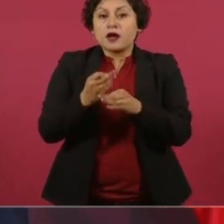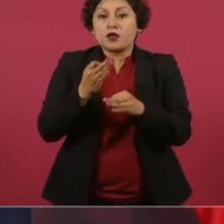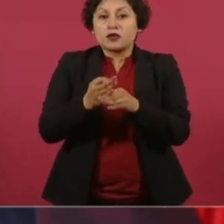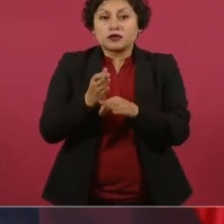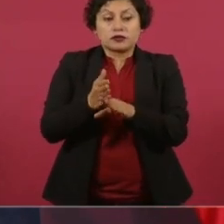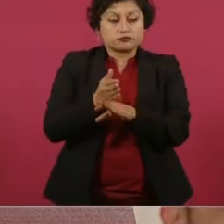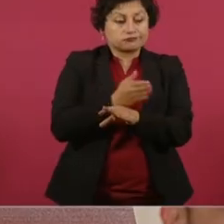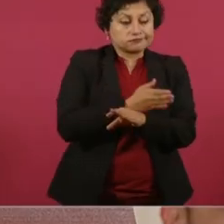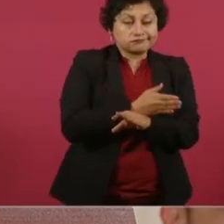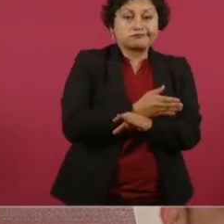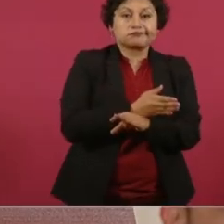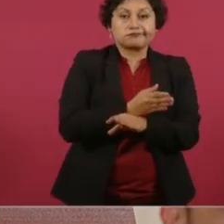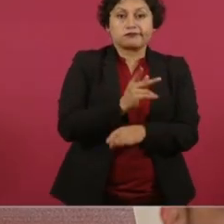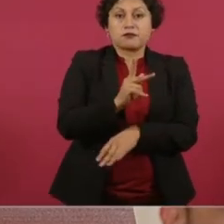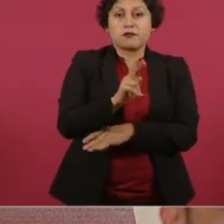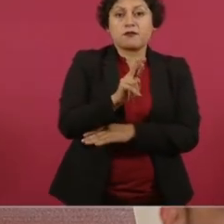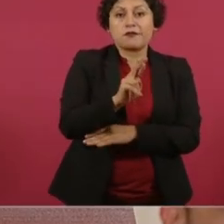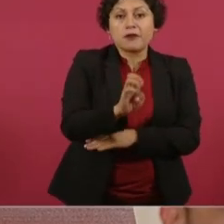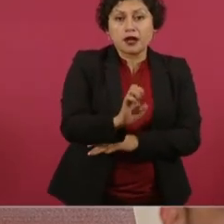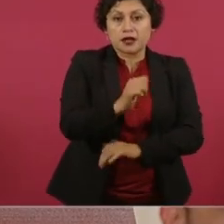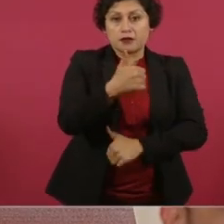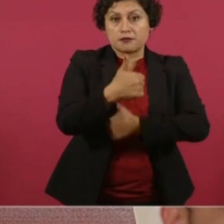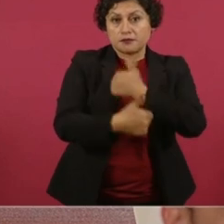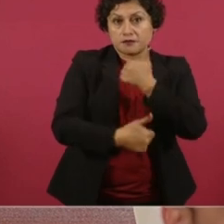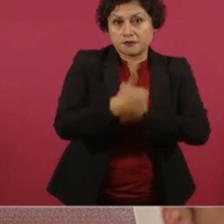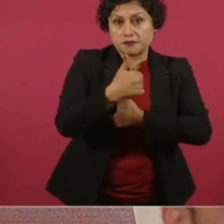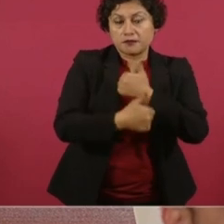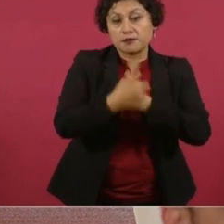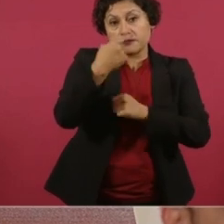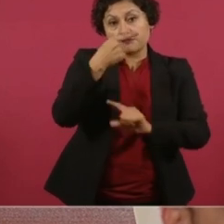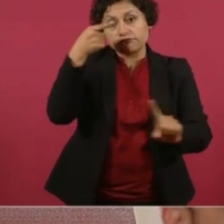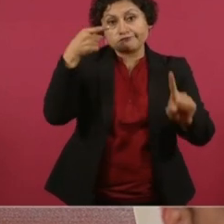precampañas o la precampaña presidencial.